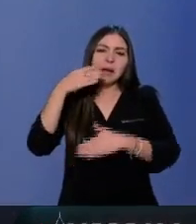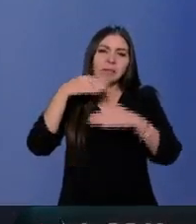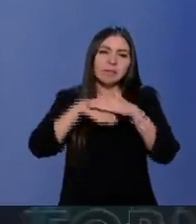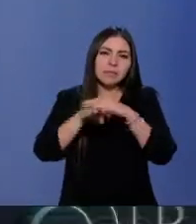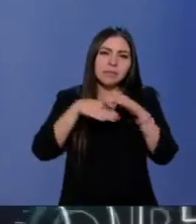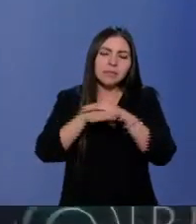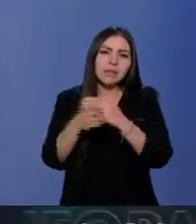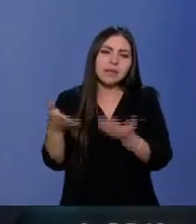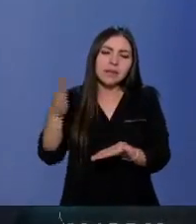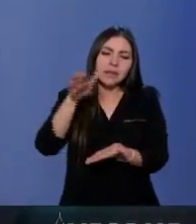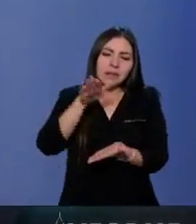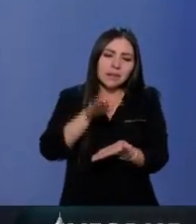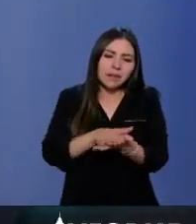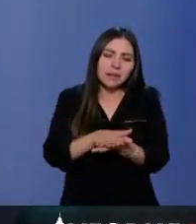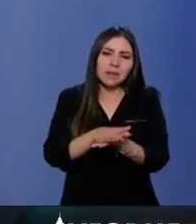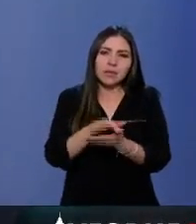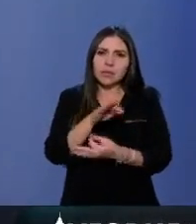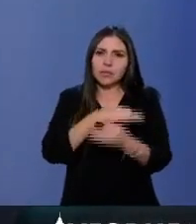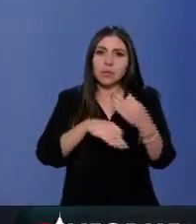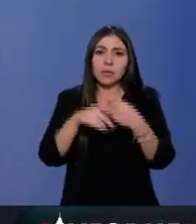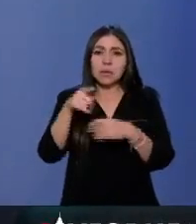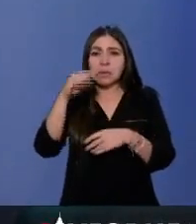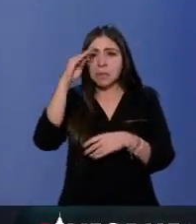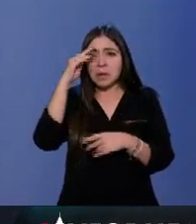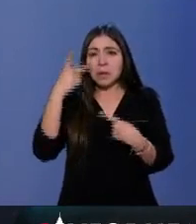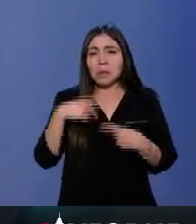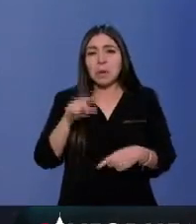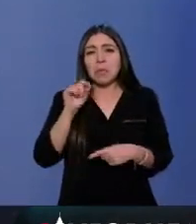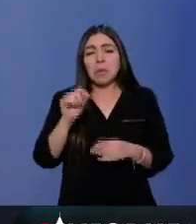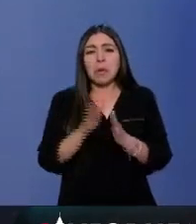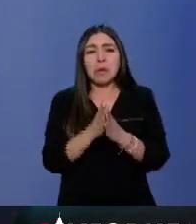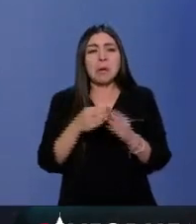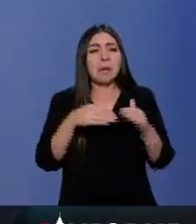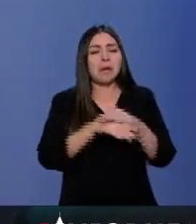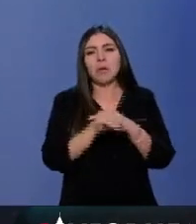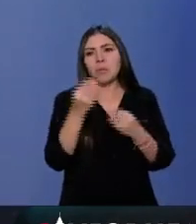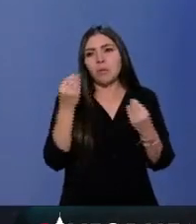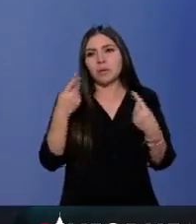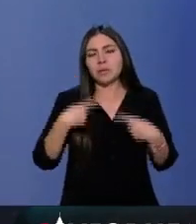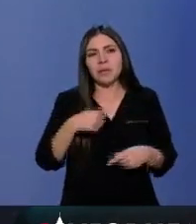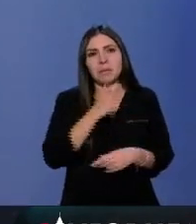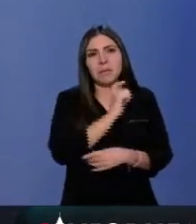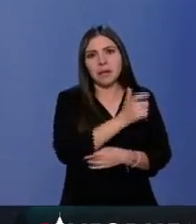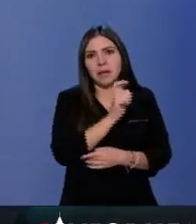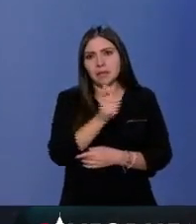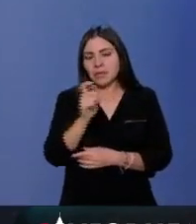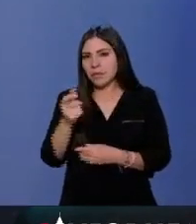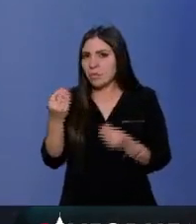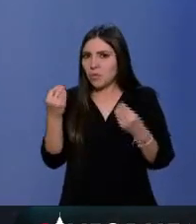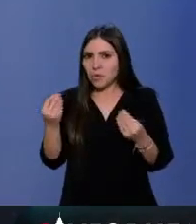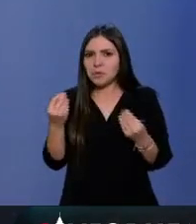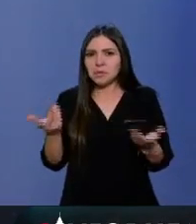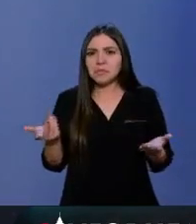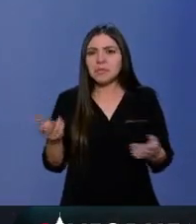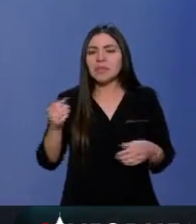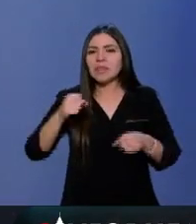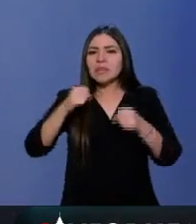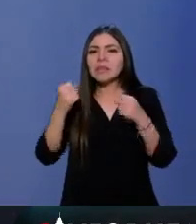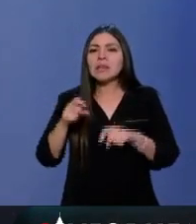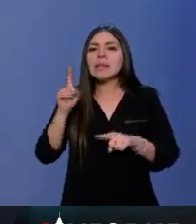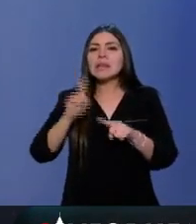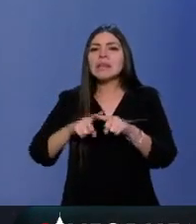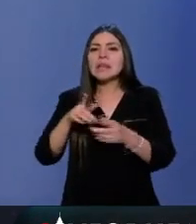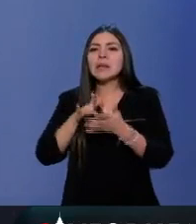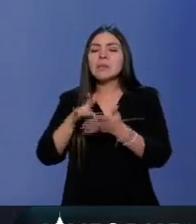tapa, lo que es el arte, porque se tiene que pagar a mucha gente, no creo que nada más es sacar un libro y sacarlo así. Y todo eso seguramente alguien lo financió.